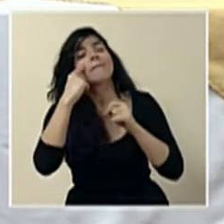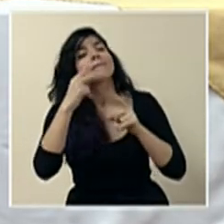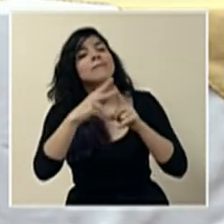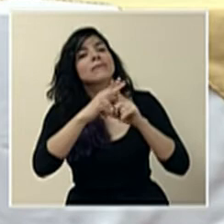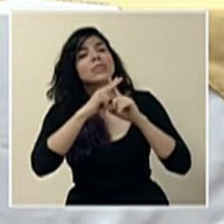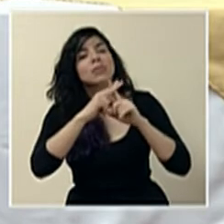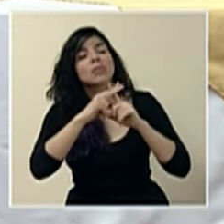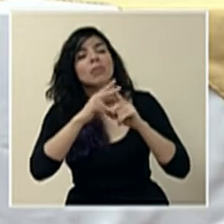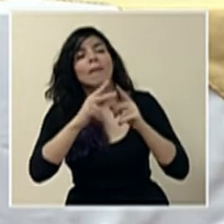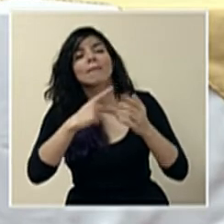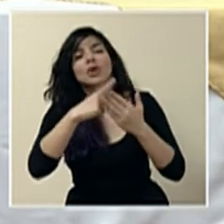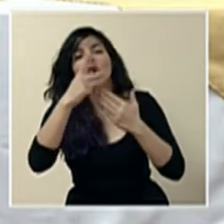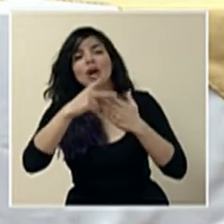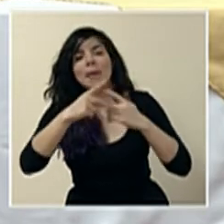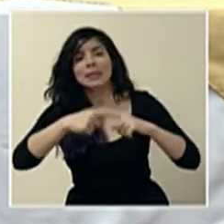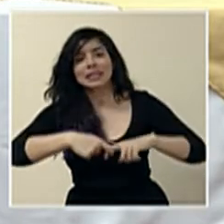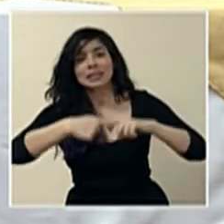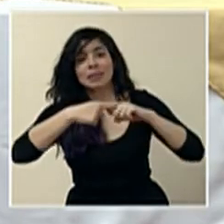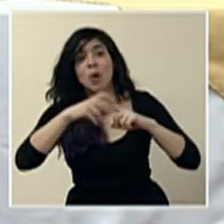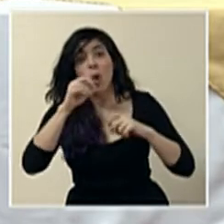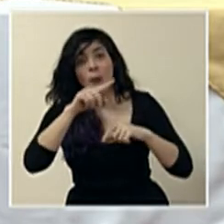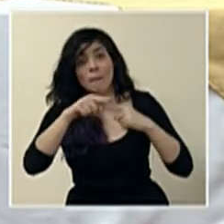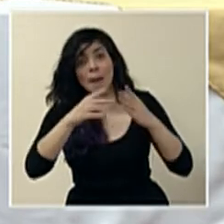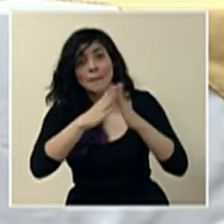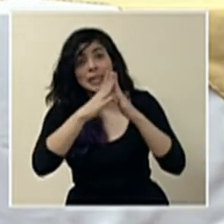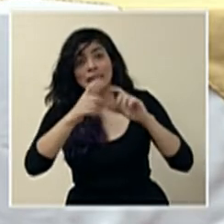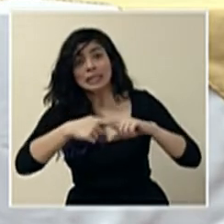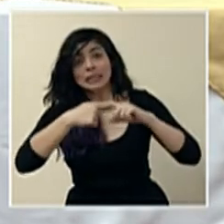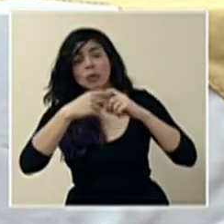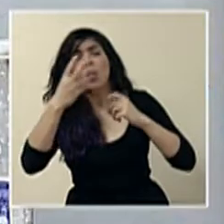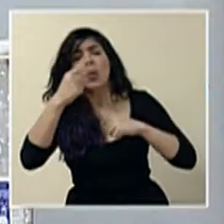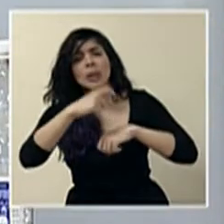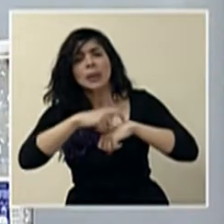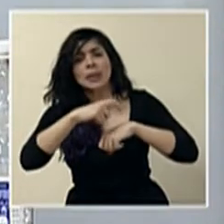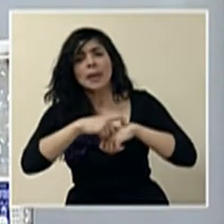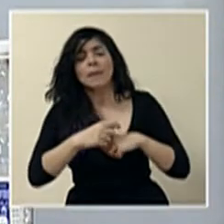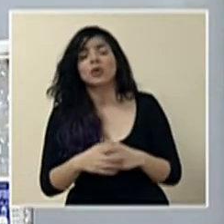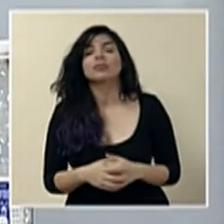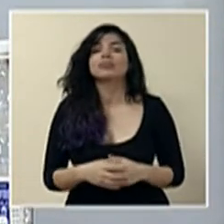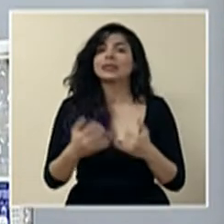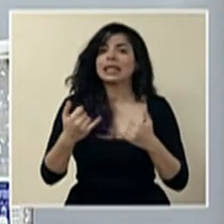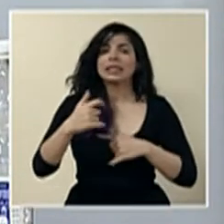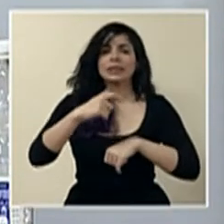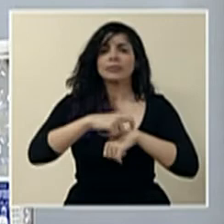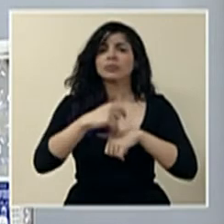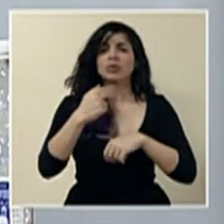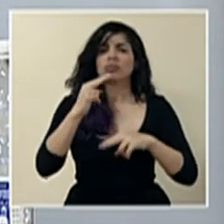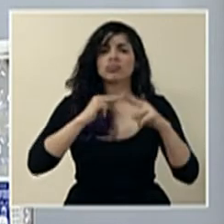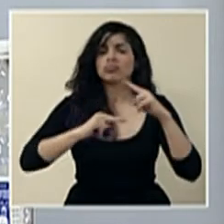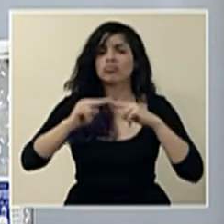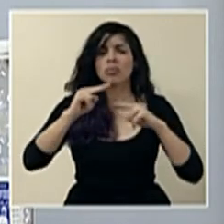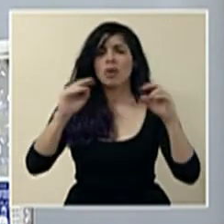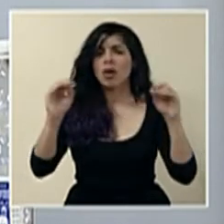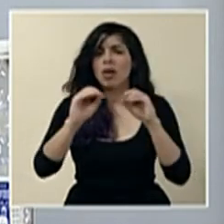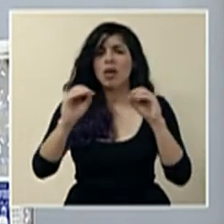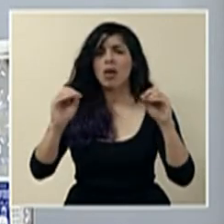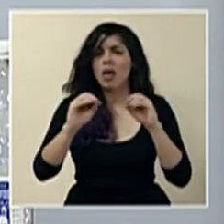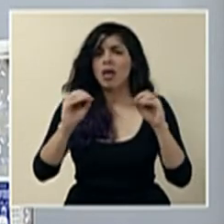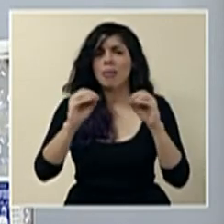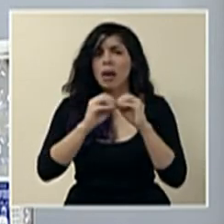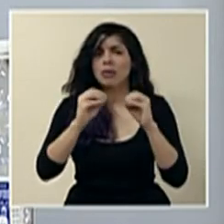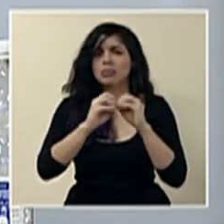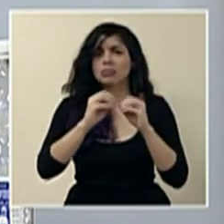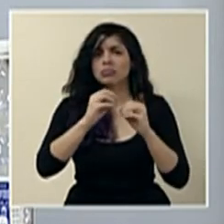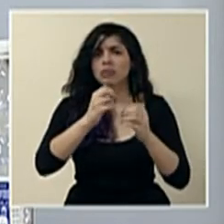stand-by? Si no, ¿pedirán formalmente un stand-by y por cuánto? En estos momentos no estamos negociando nada más con el